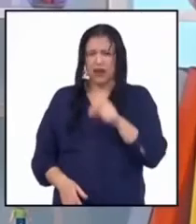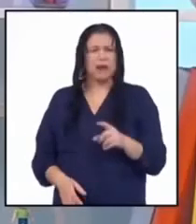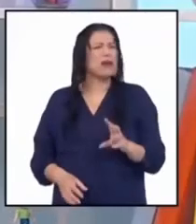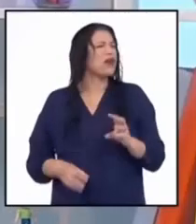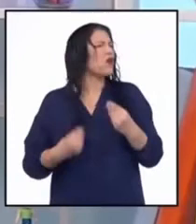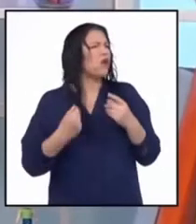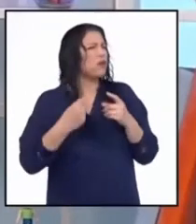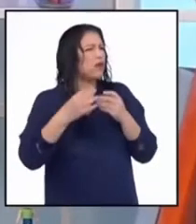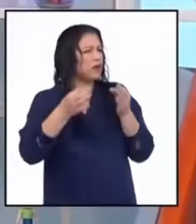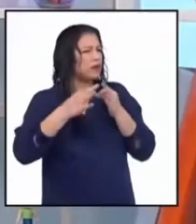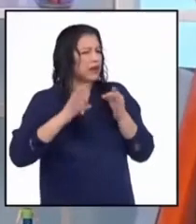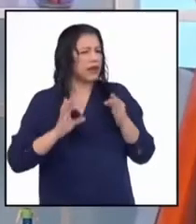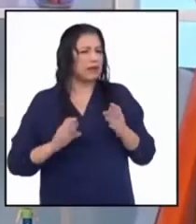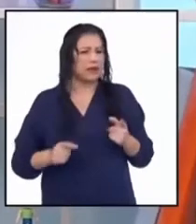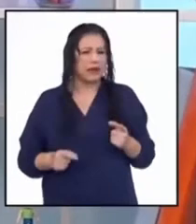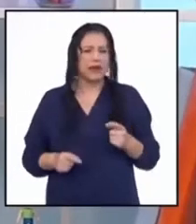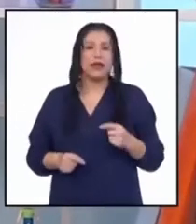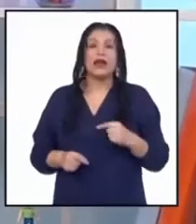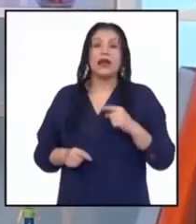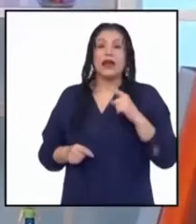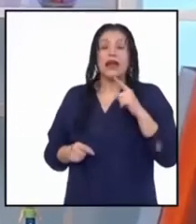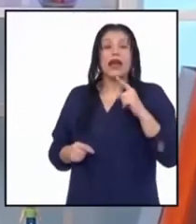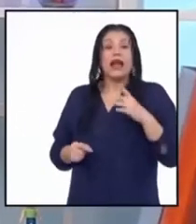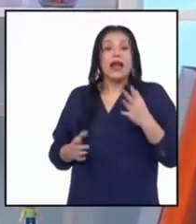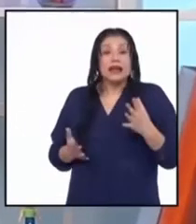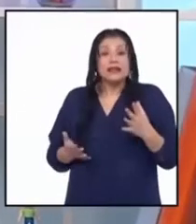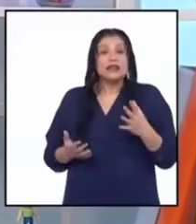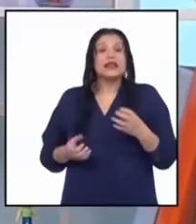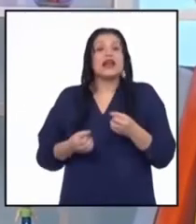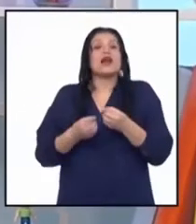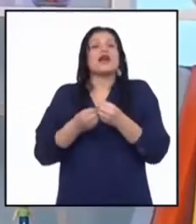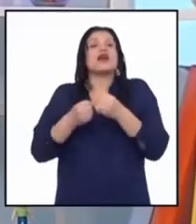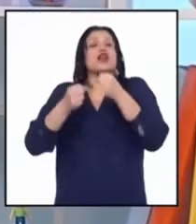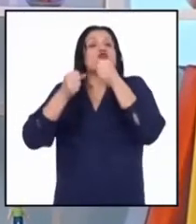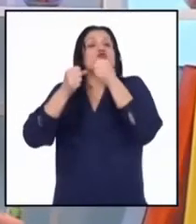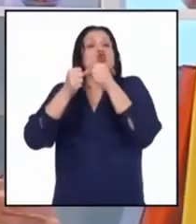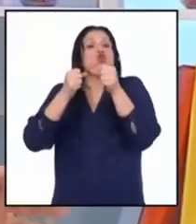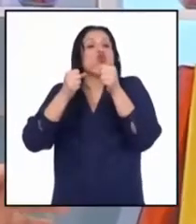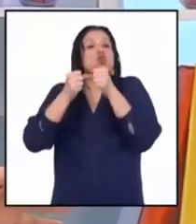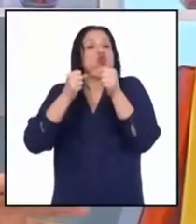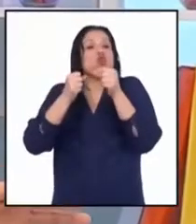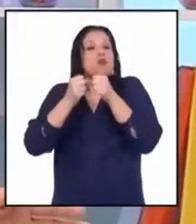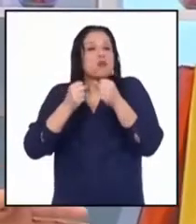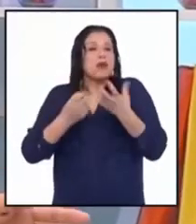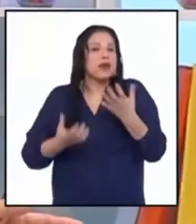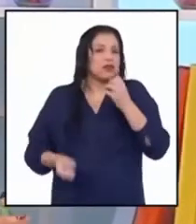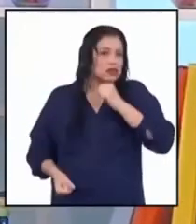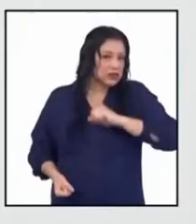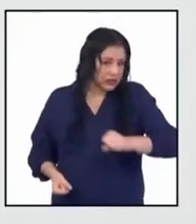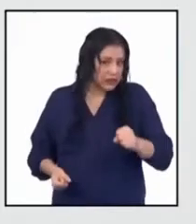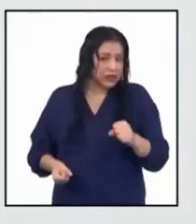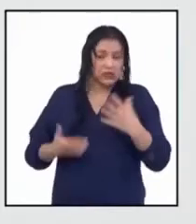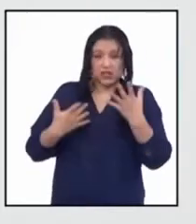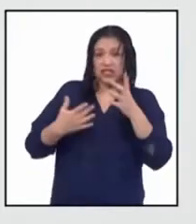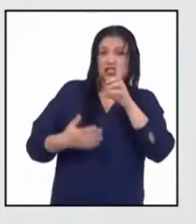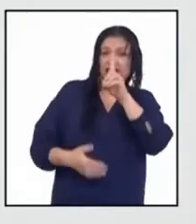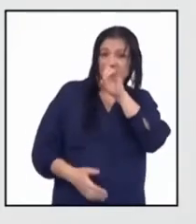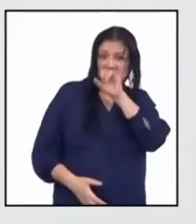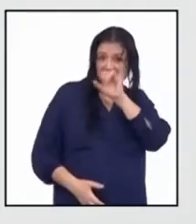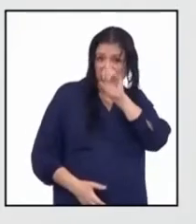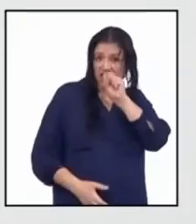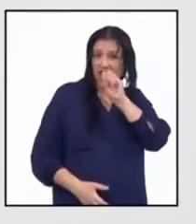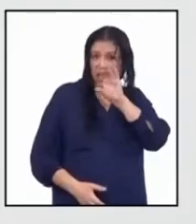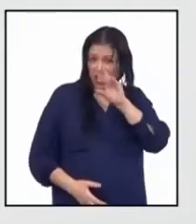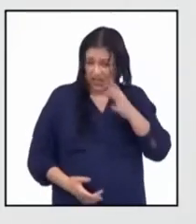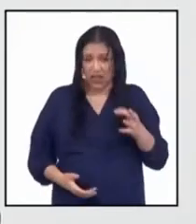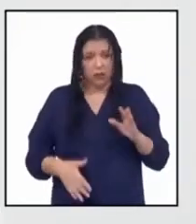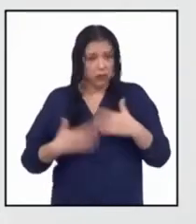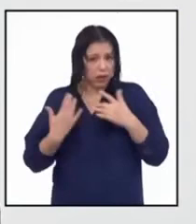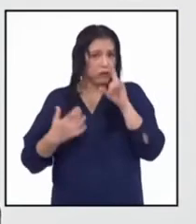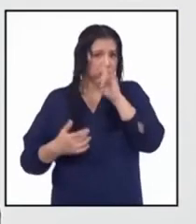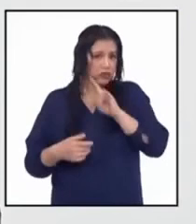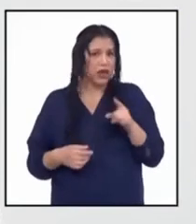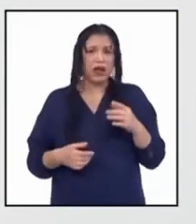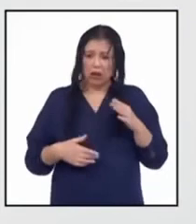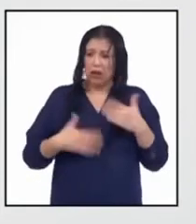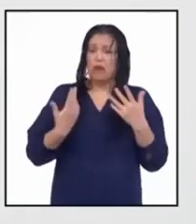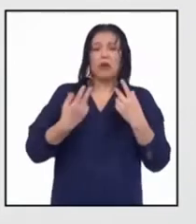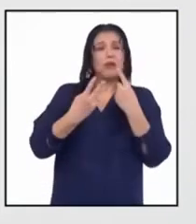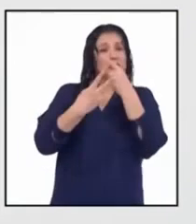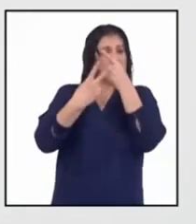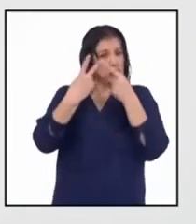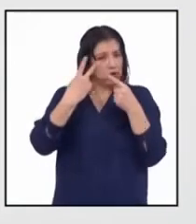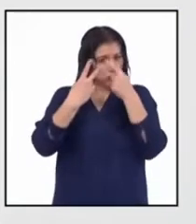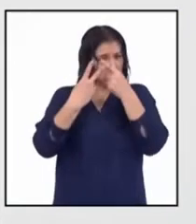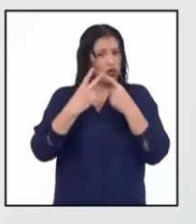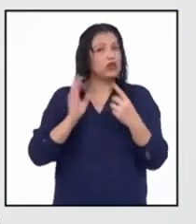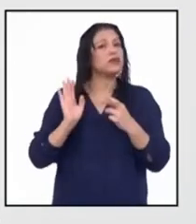así? Es que la variable número de hijos es cuantitativa del tipo discreta. Pues utilicemos ambos